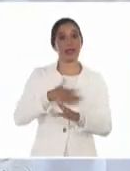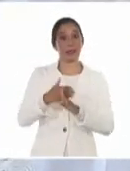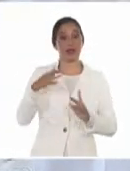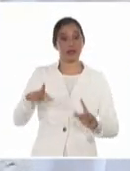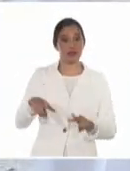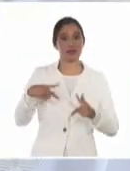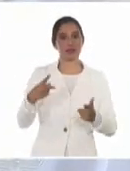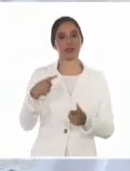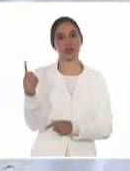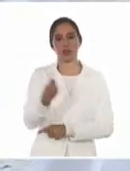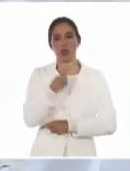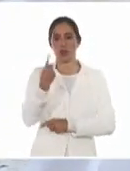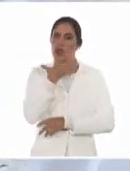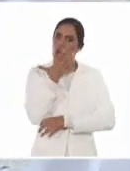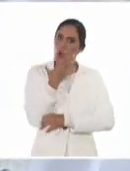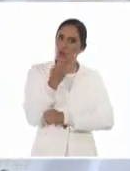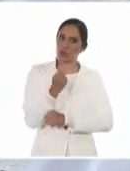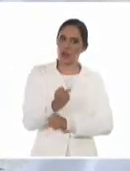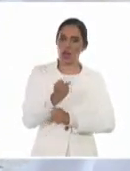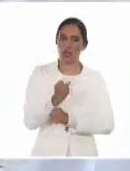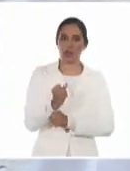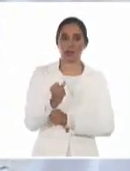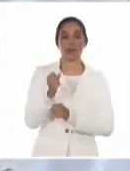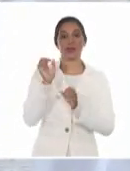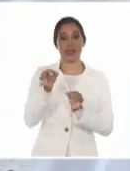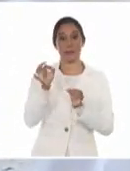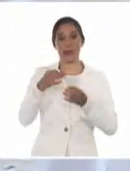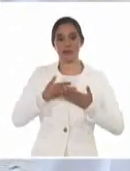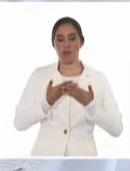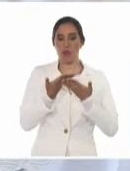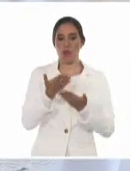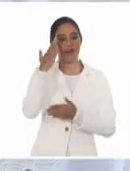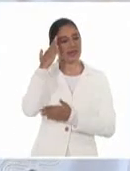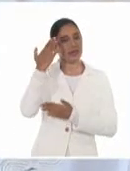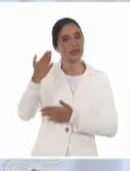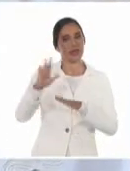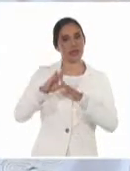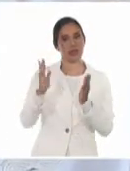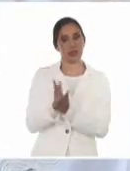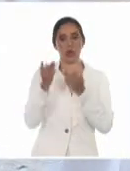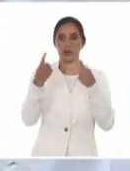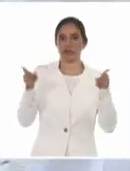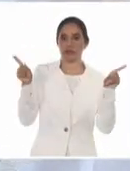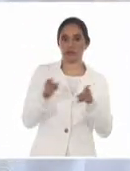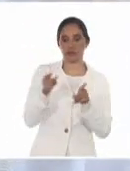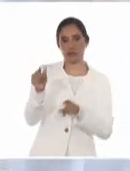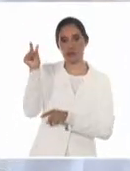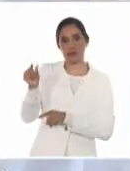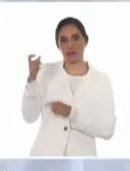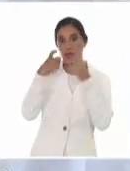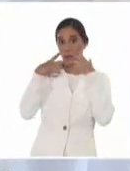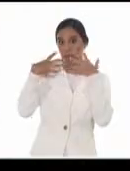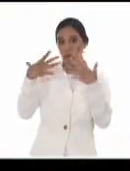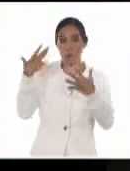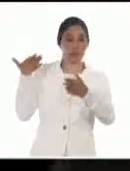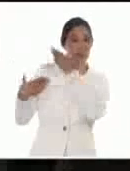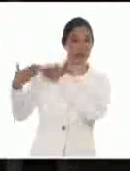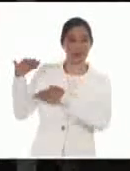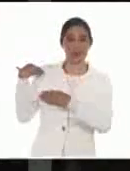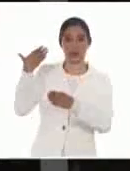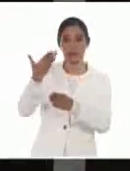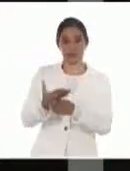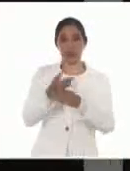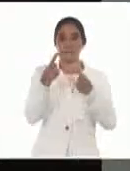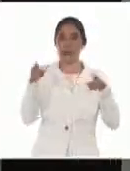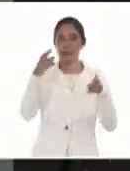a Nachito Herrera le ha gustado. Es un tributo, es darle las gracias musicalmente a todos aquellos grandes que hicieron la música cubana. Cuba